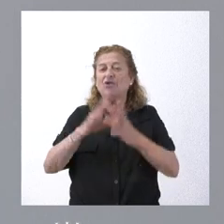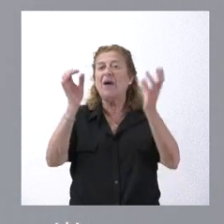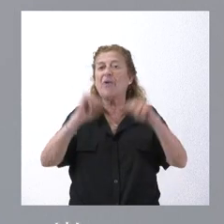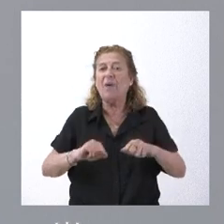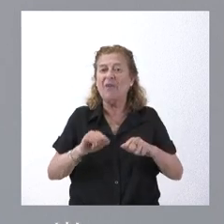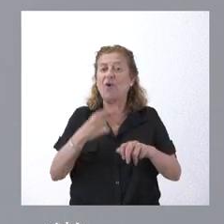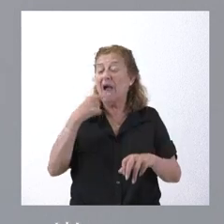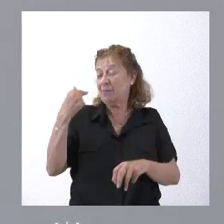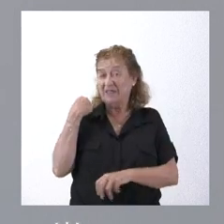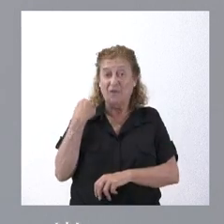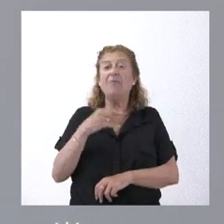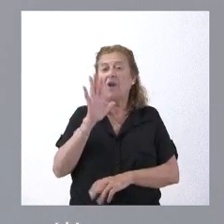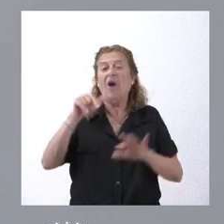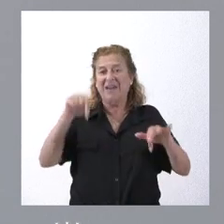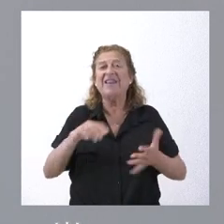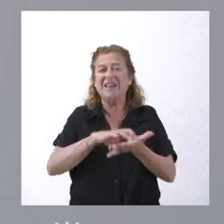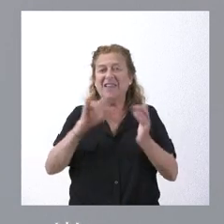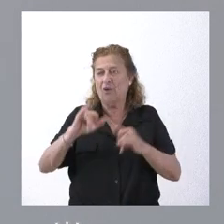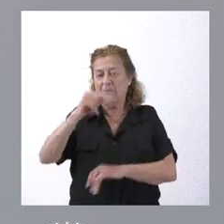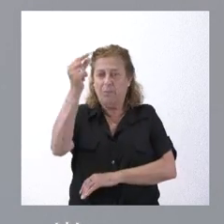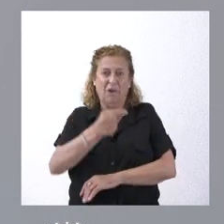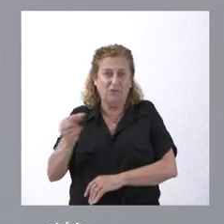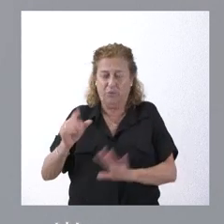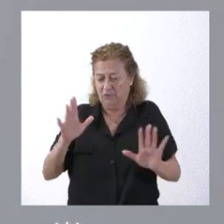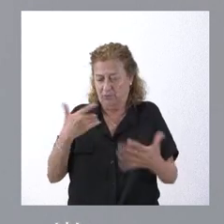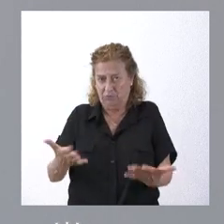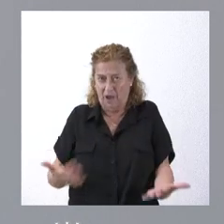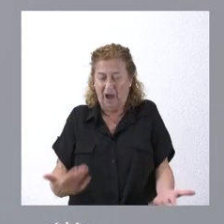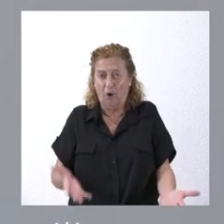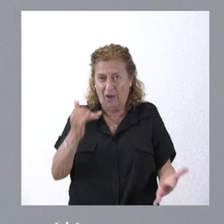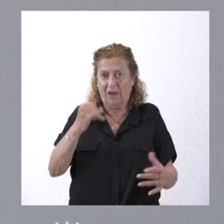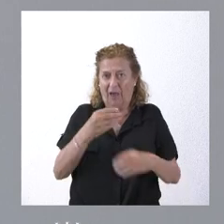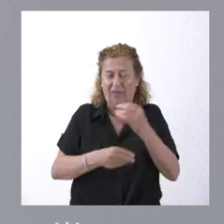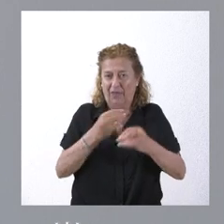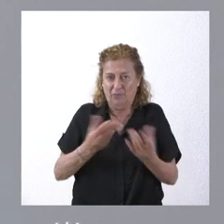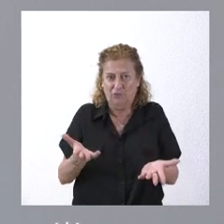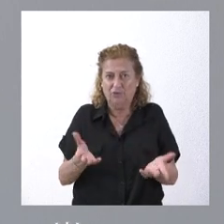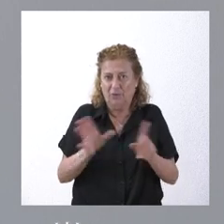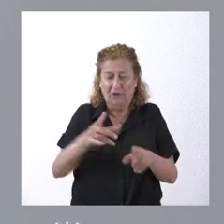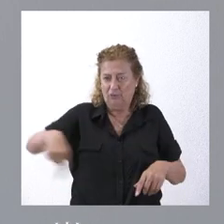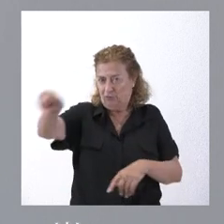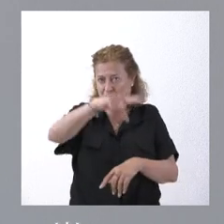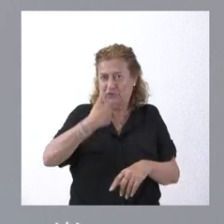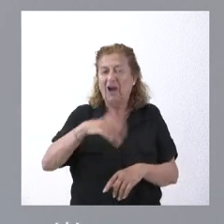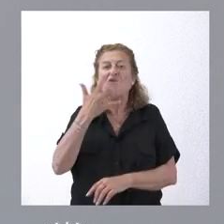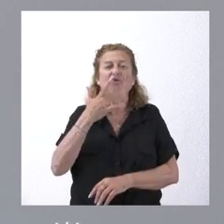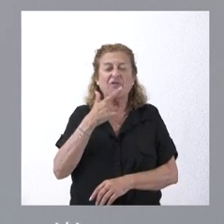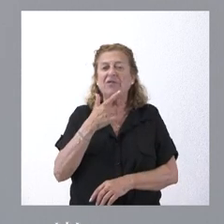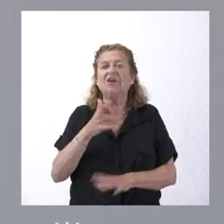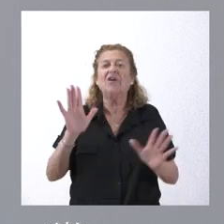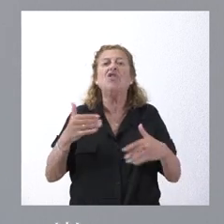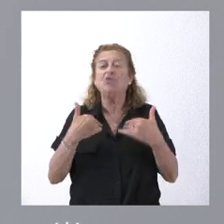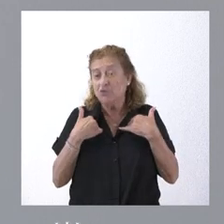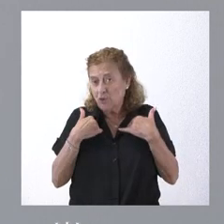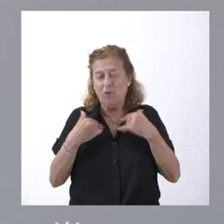este año 2024, y sí tenemos en Castilla y León un presupuesto en vigor y en ejecución como es el que ustedes conocen. Dicho de otra manera, nosotros